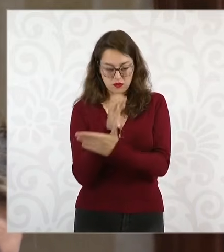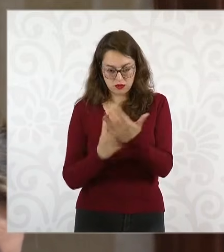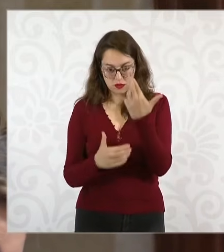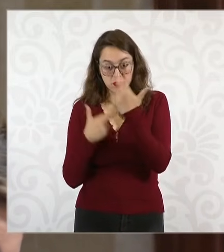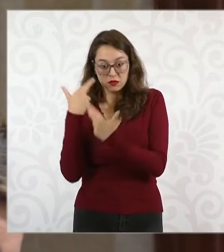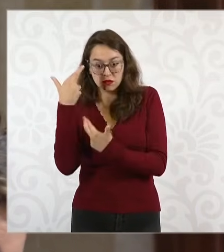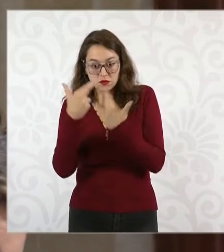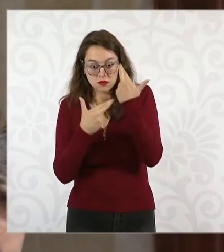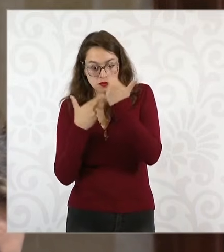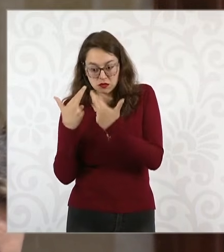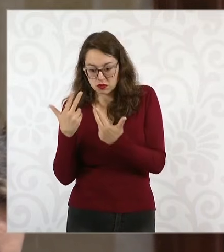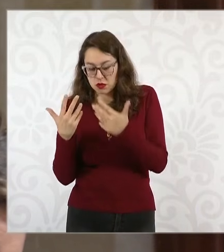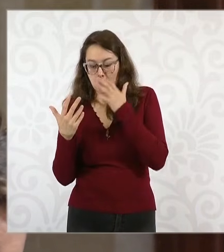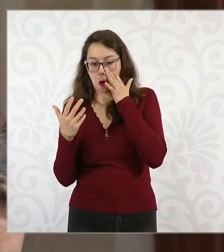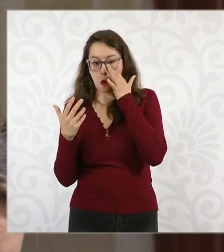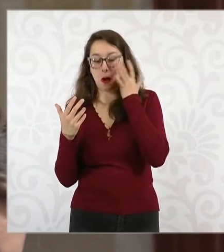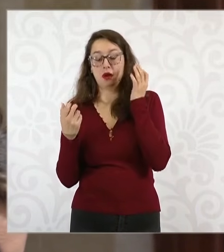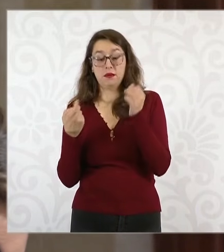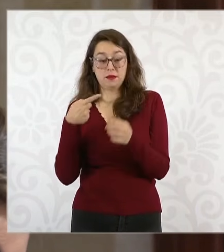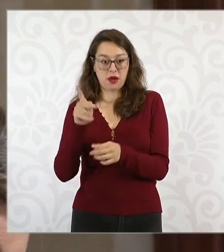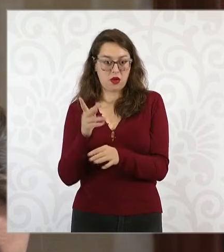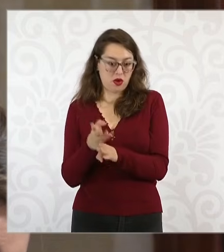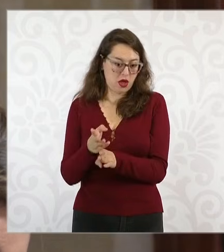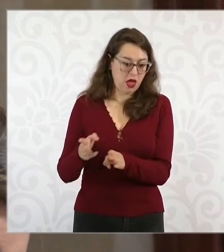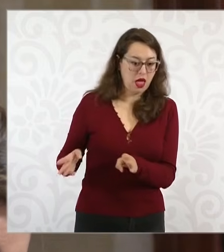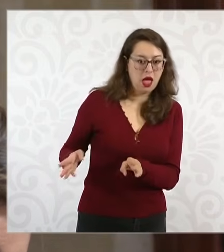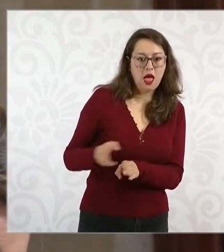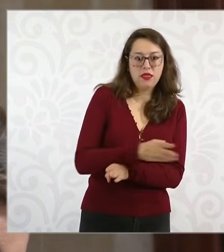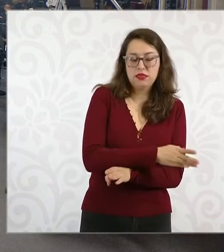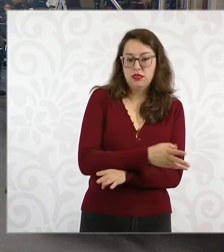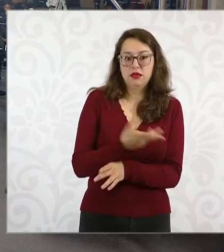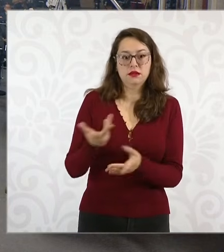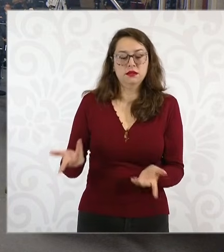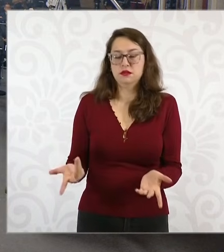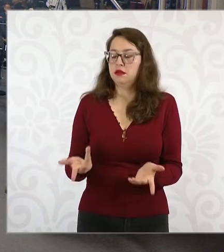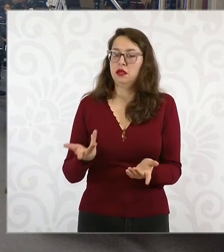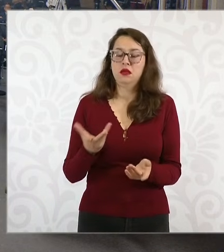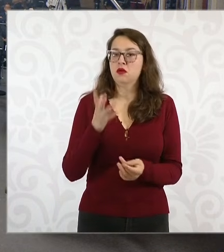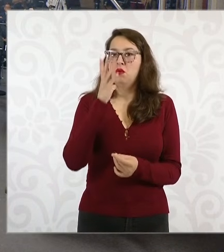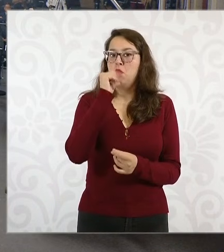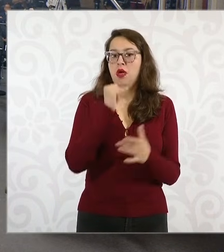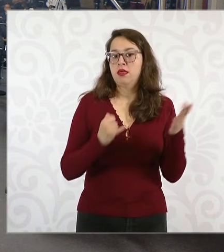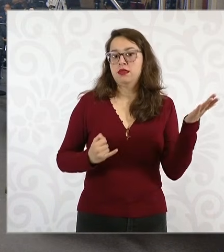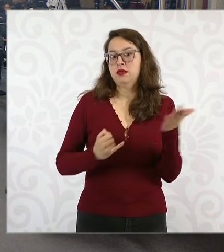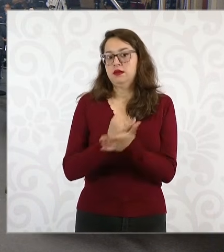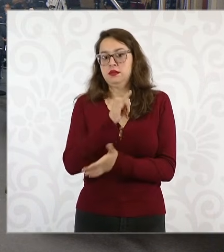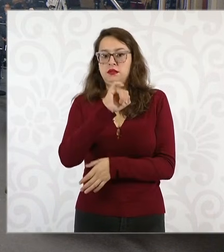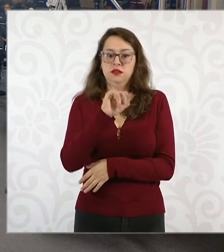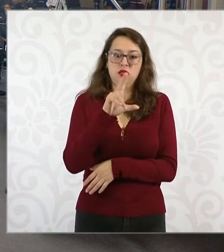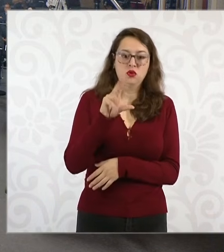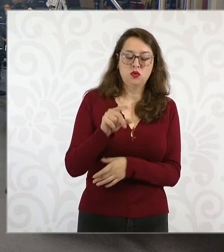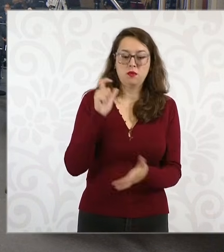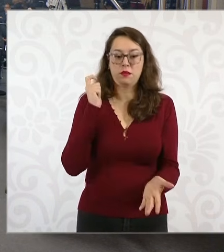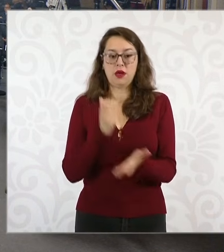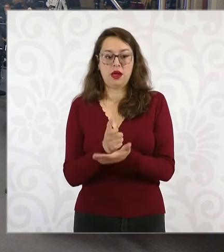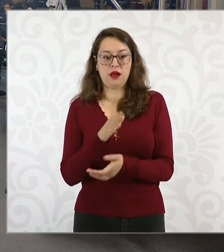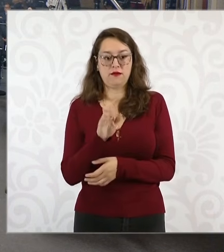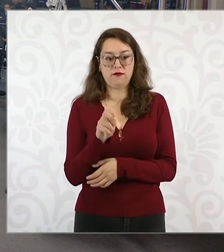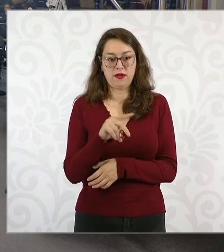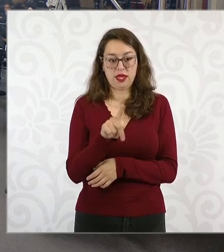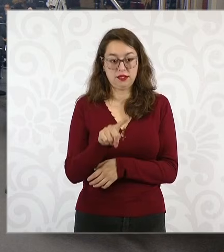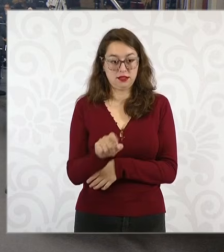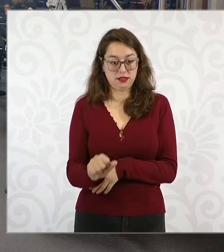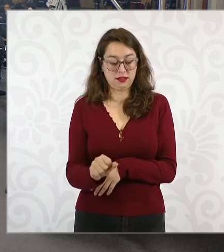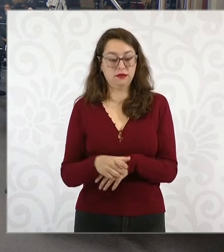todos los clientes anteriores de planes de telefonía móvil pues no les aplica esta opción de no pagarlo.